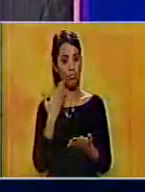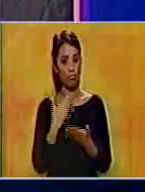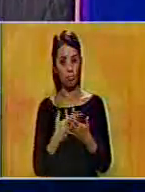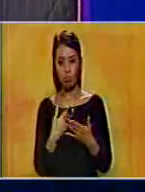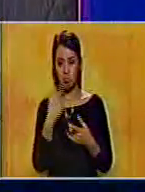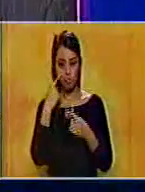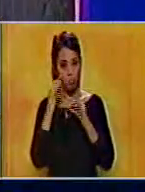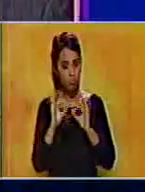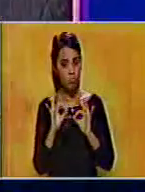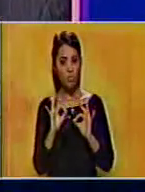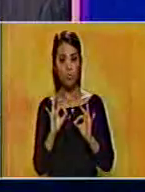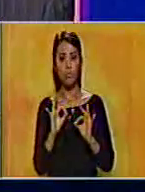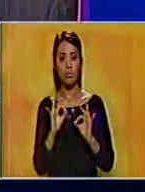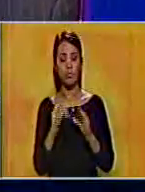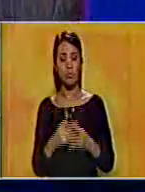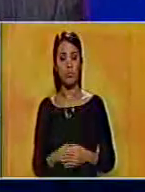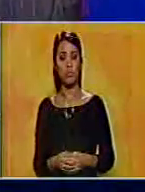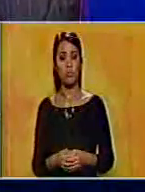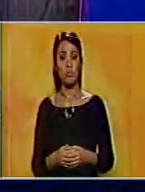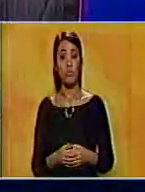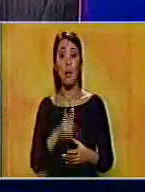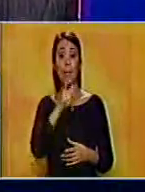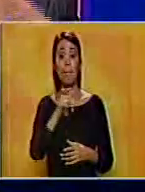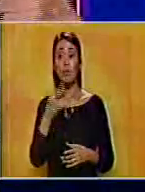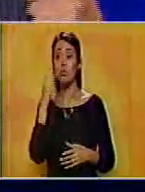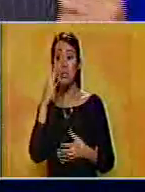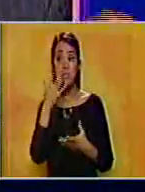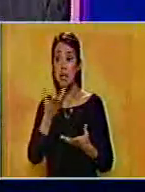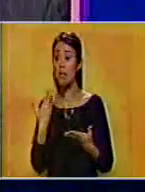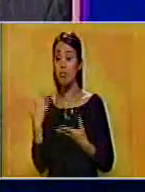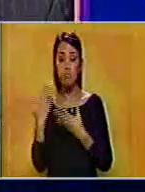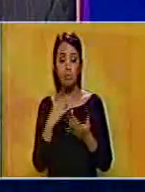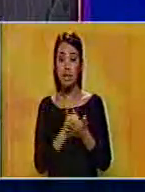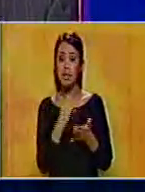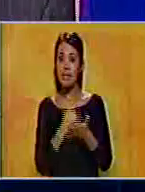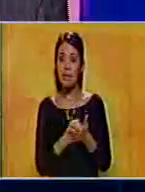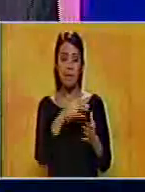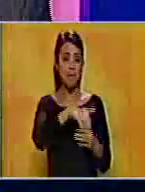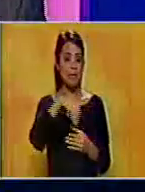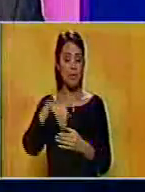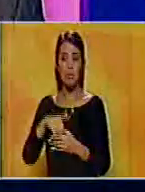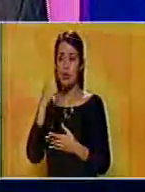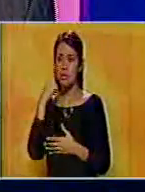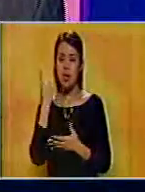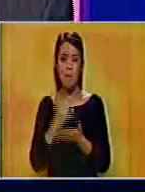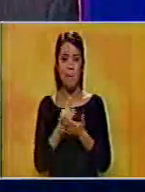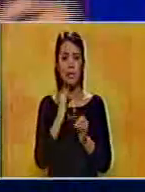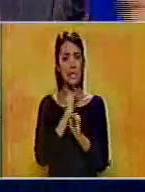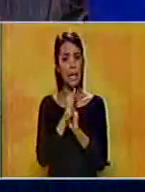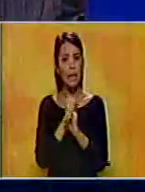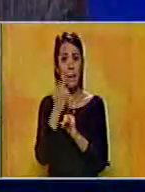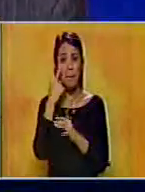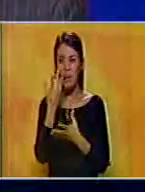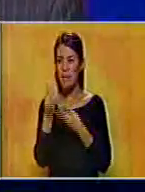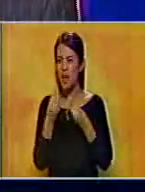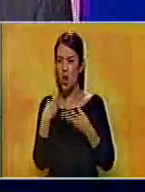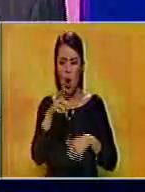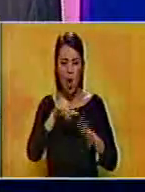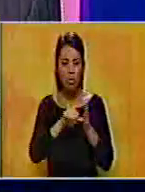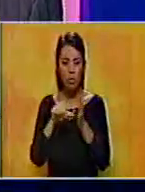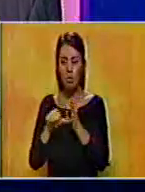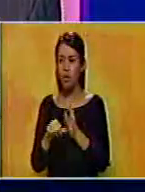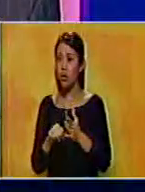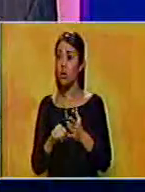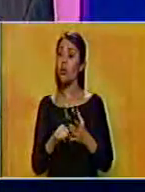constantemente sacaba, muchachos, inscríbanse en el registro electoral, los centros electorales son estos, métase en la página tal para que vea dónde está el centro